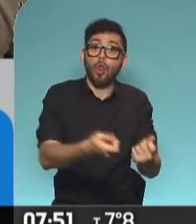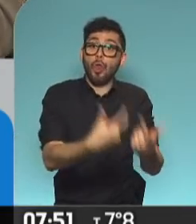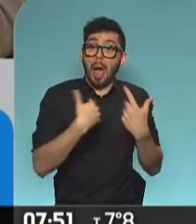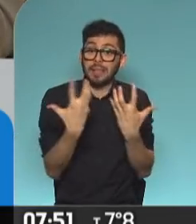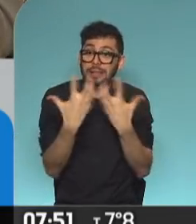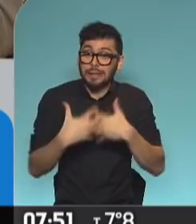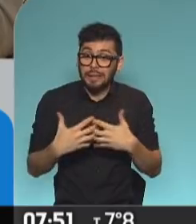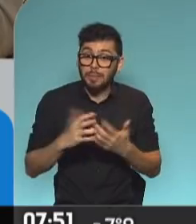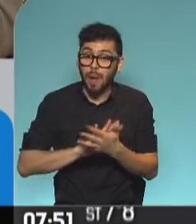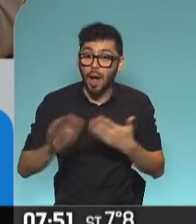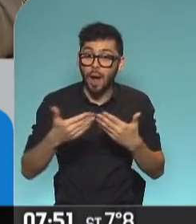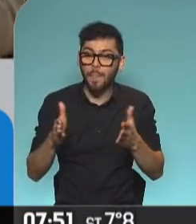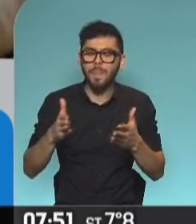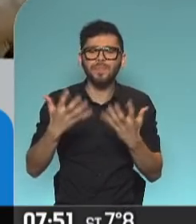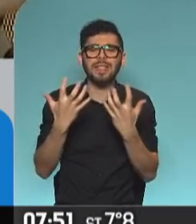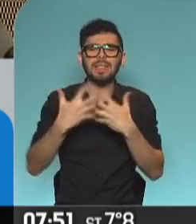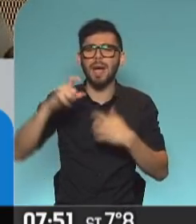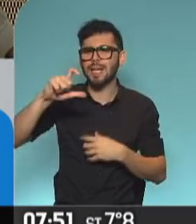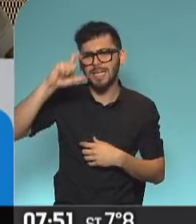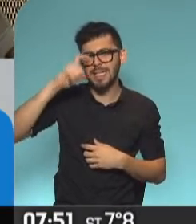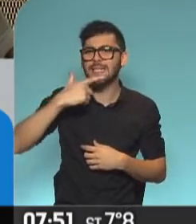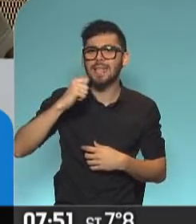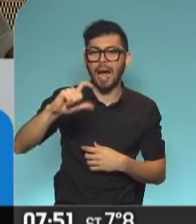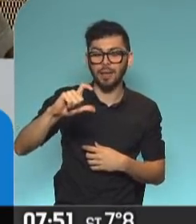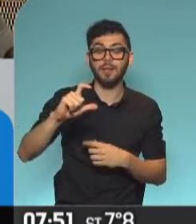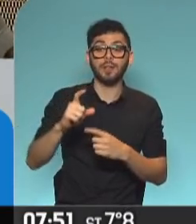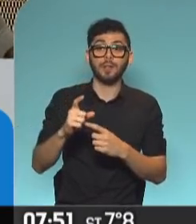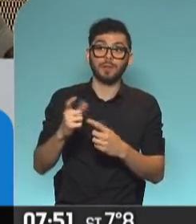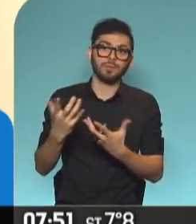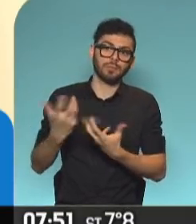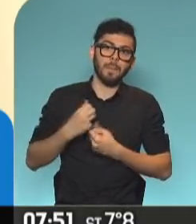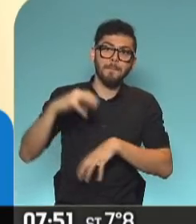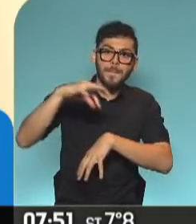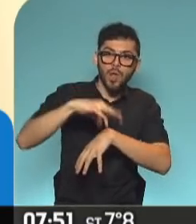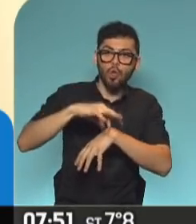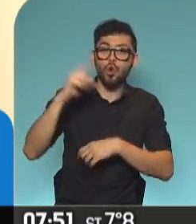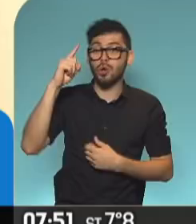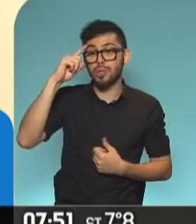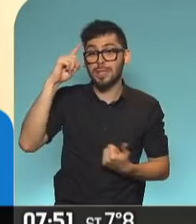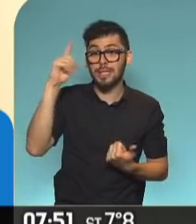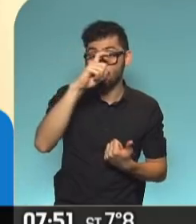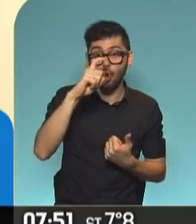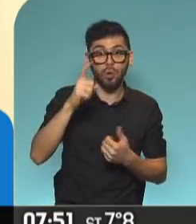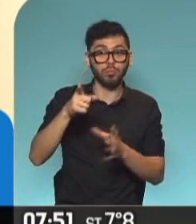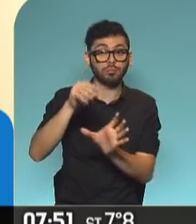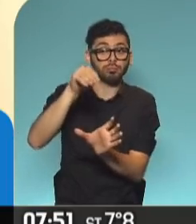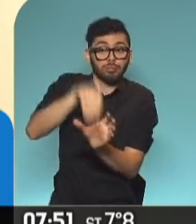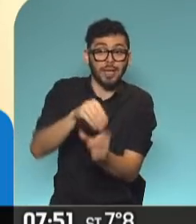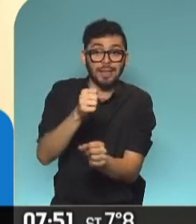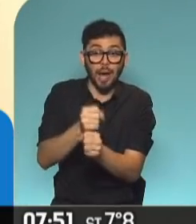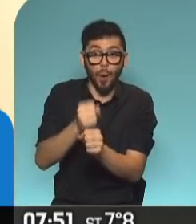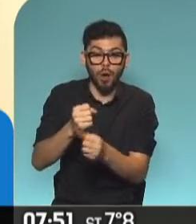al sistema SISA, donde nosotros podemos controlar que los médicos y los psicólogos que van a trabajar, digamos, emitiendo